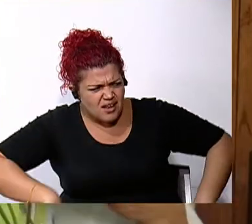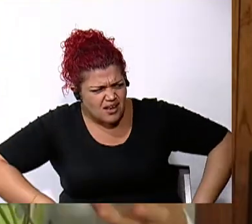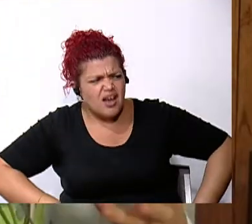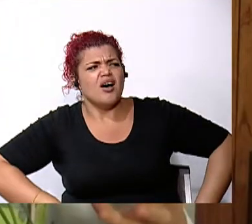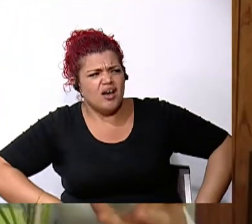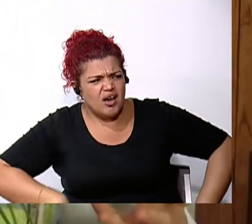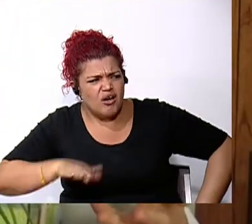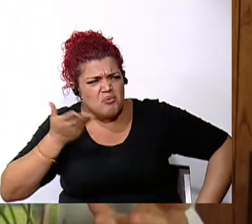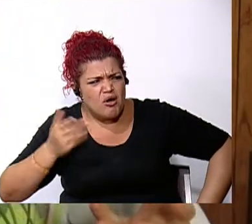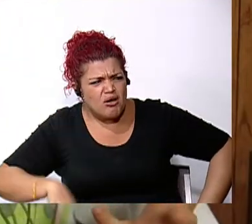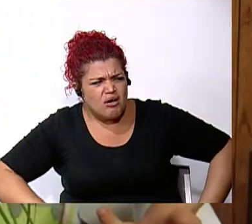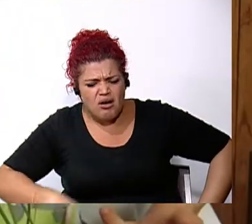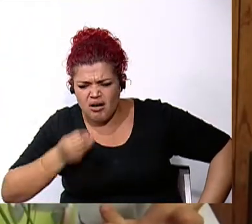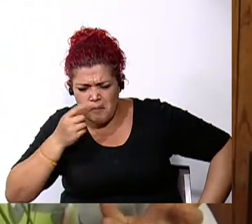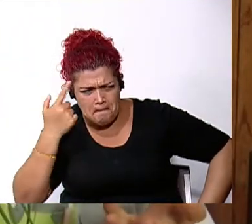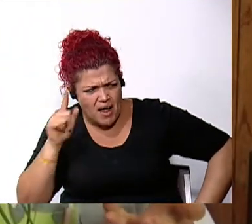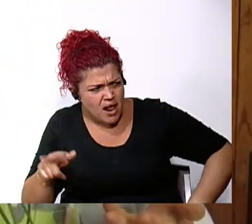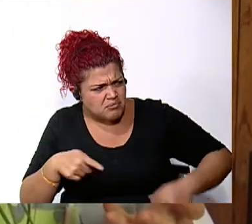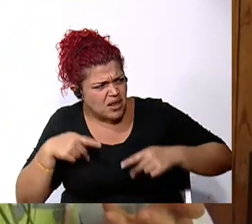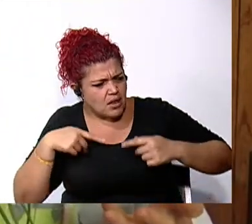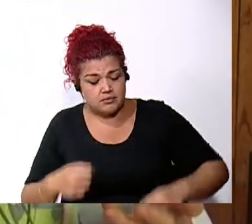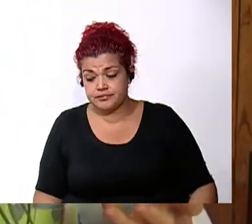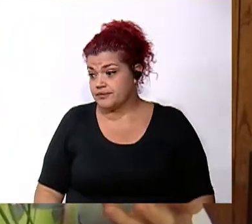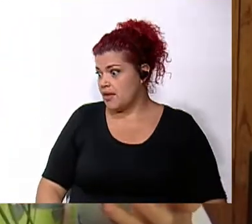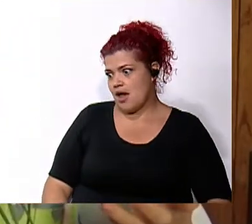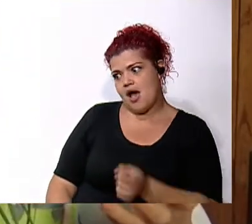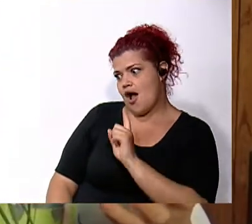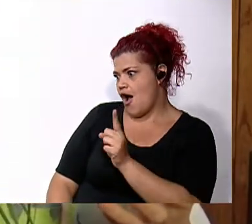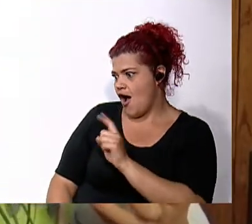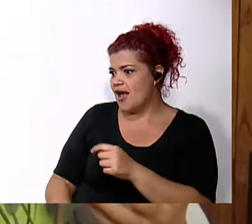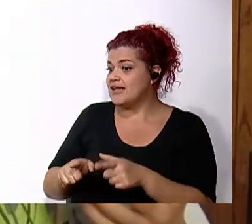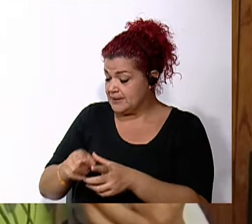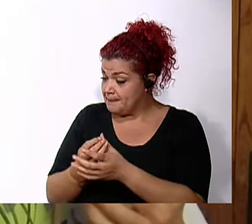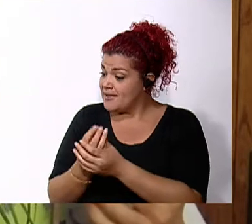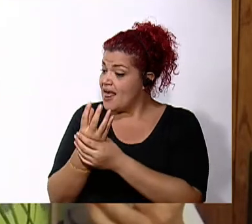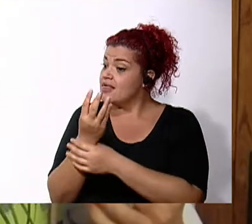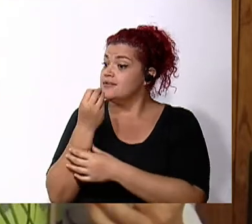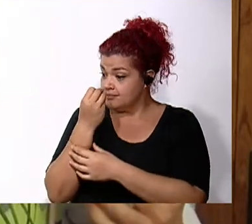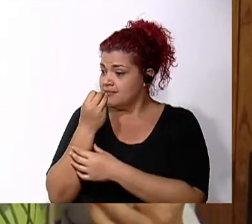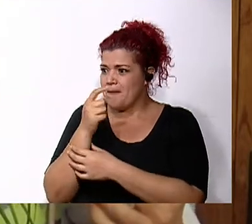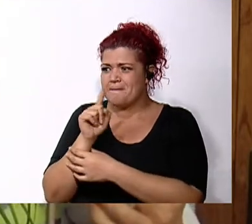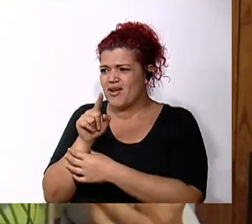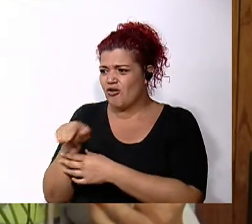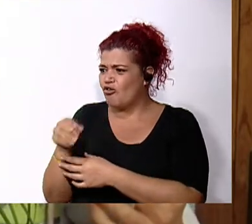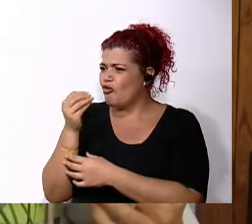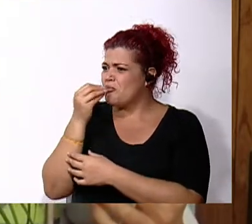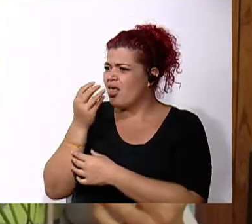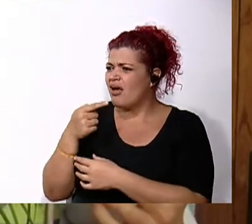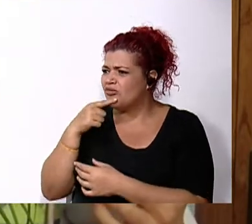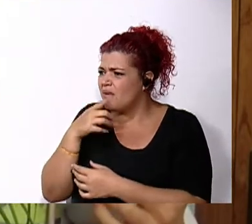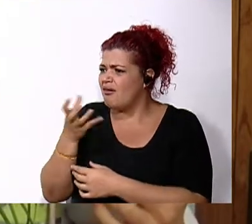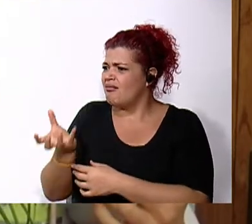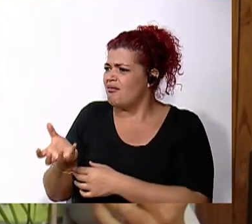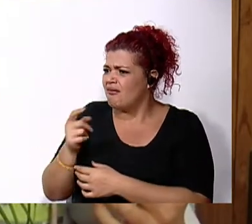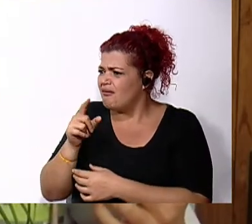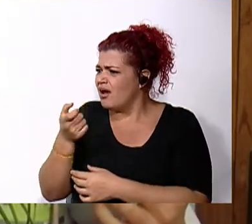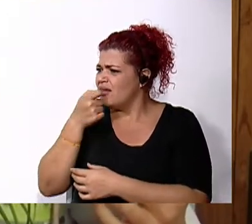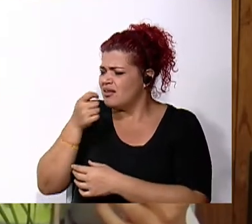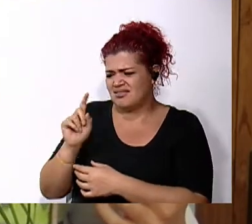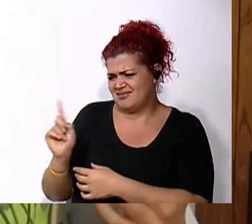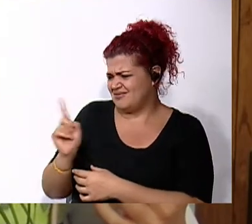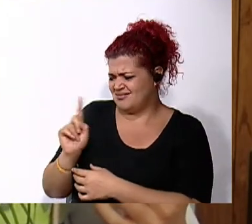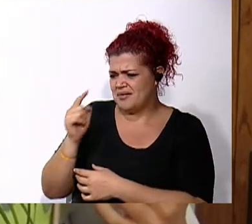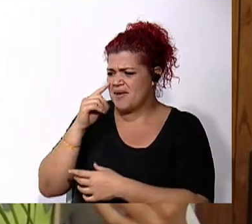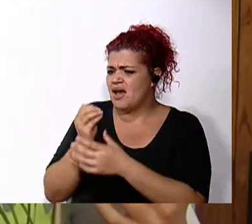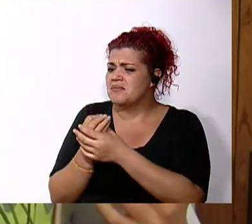estos nutrientes para vivir. Las plantas necesitan nutrientes, pero no los obtienen de los tomates o las galletas. Las